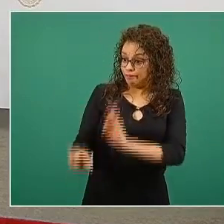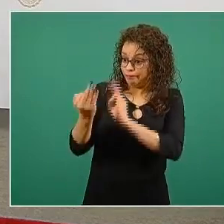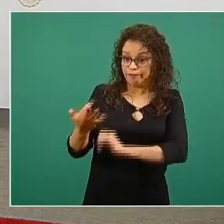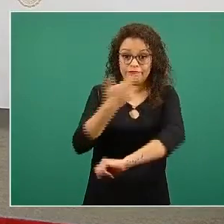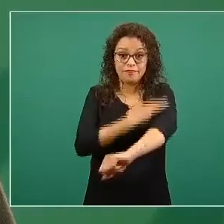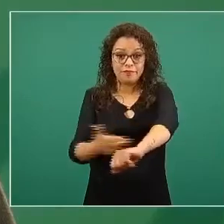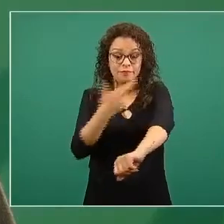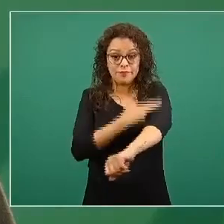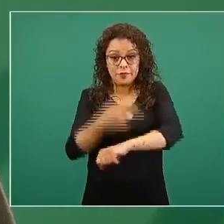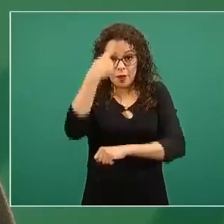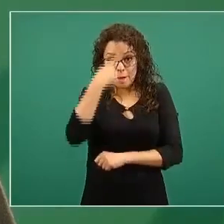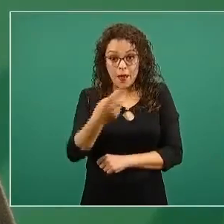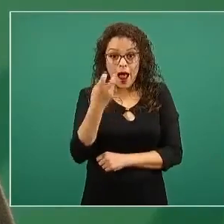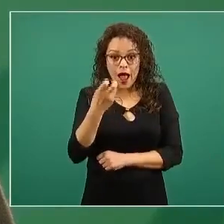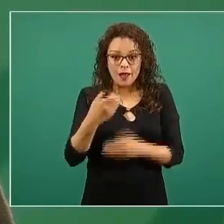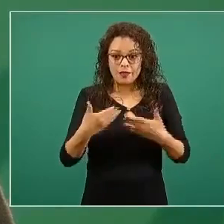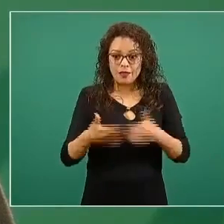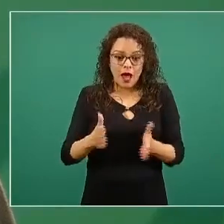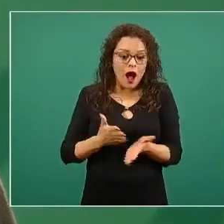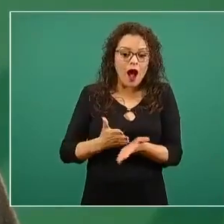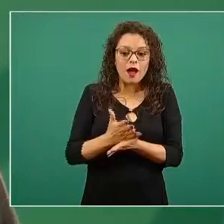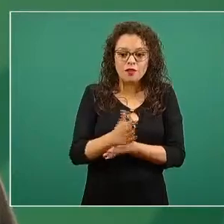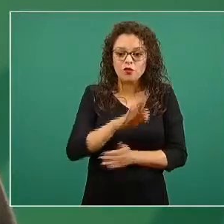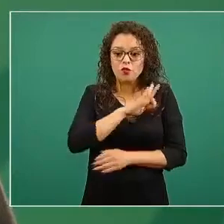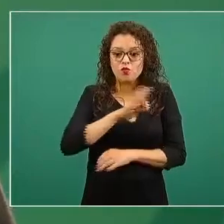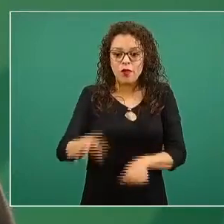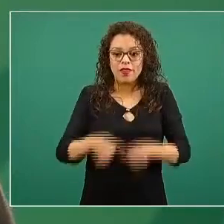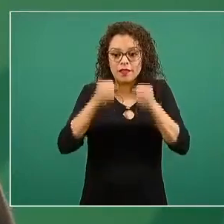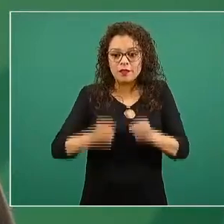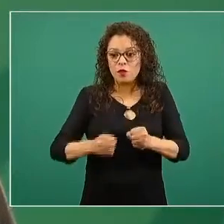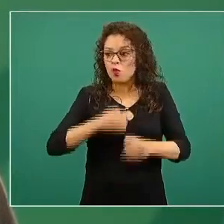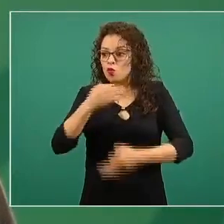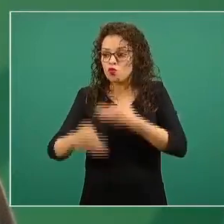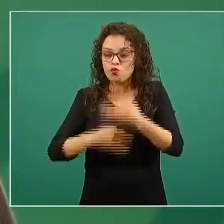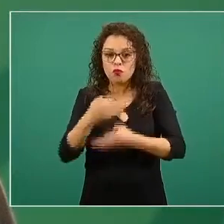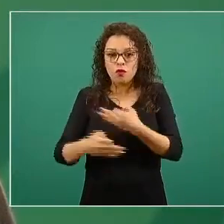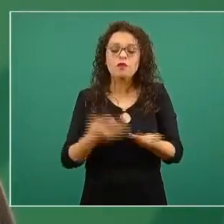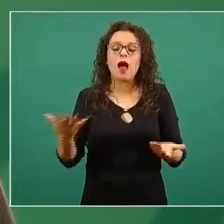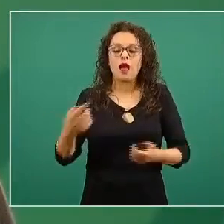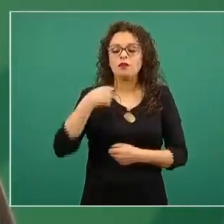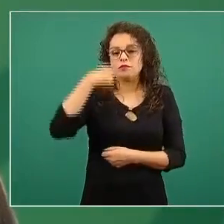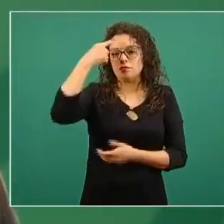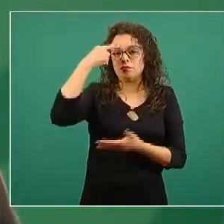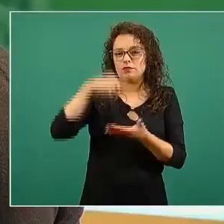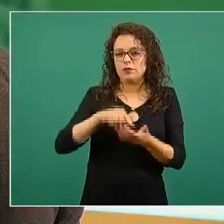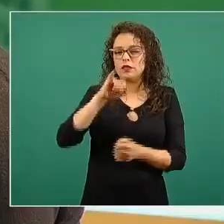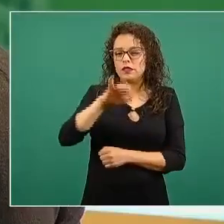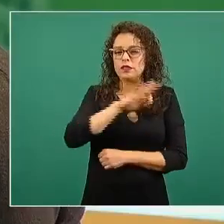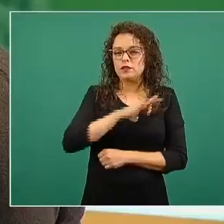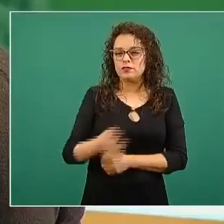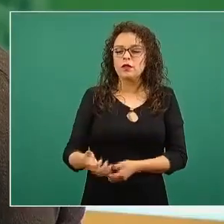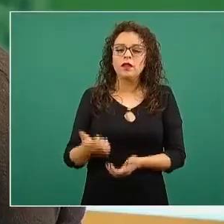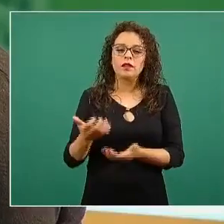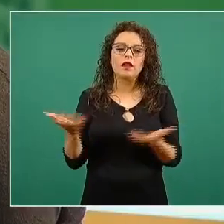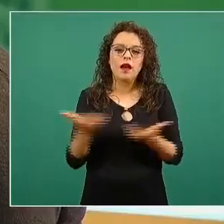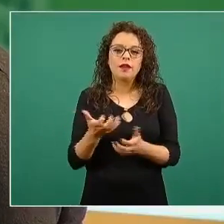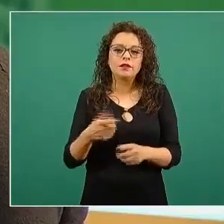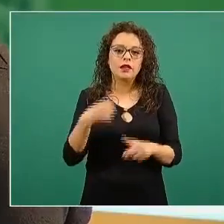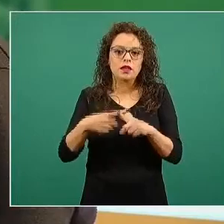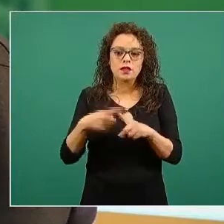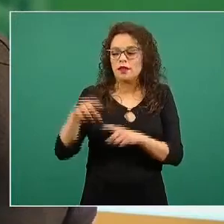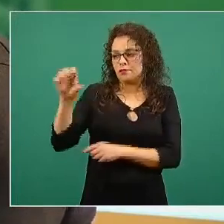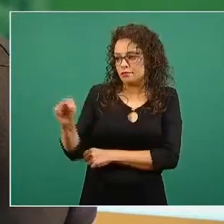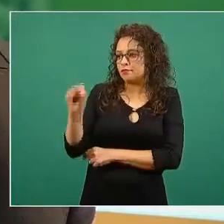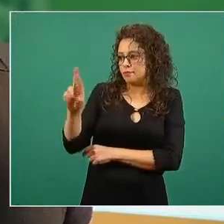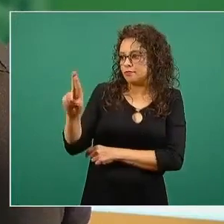acceso pueda ser garantizado, creo que sí está en las manos y de seguro lo va a llevar a cabo la Secretaría de Relaciones